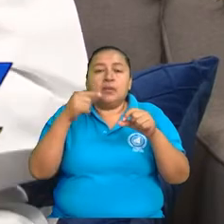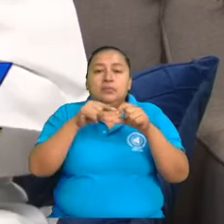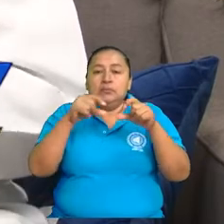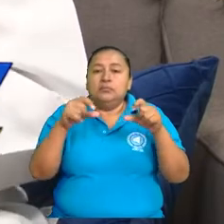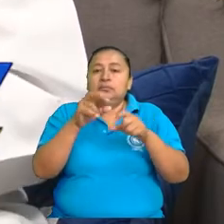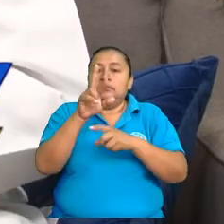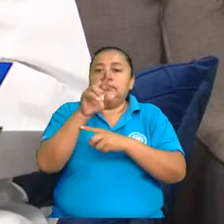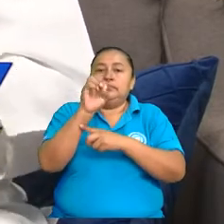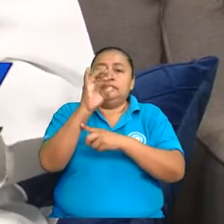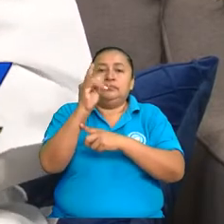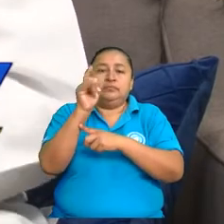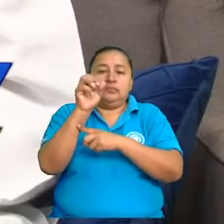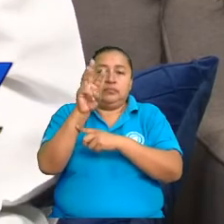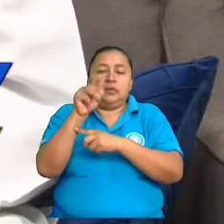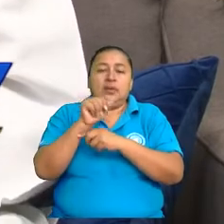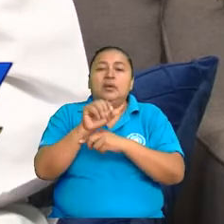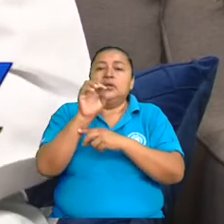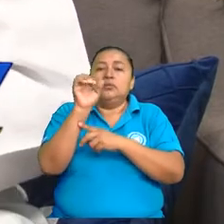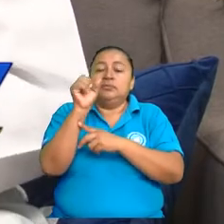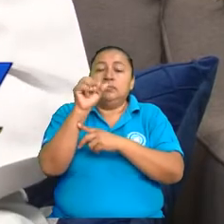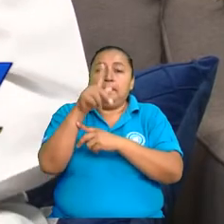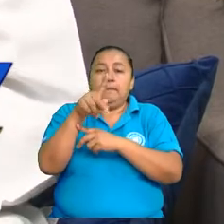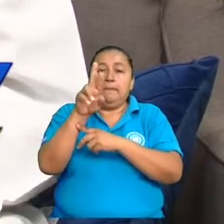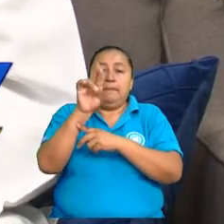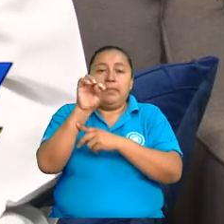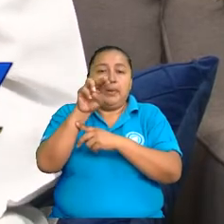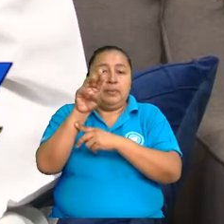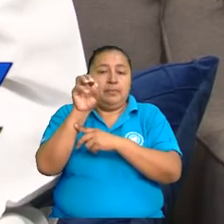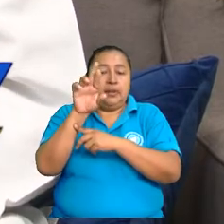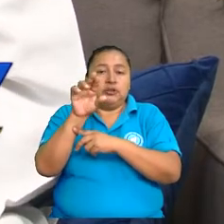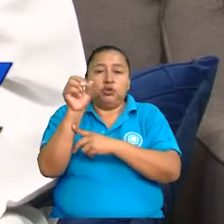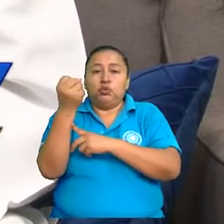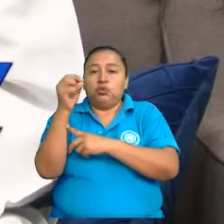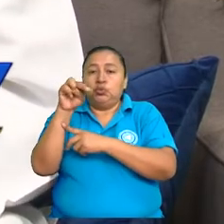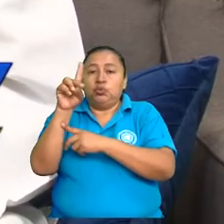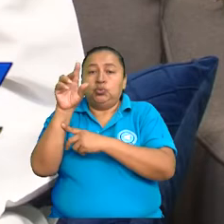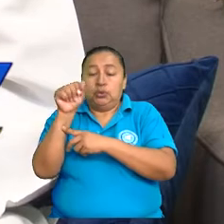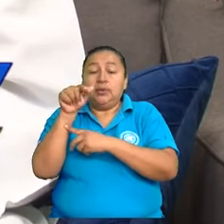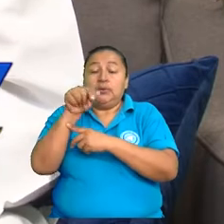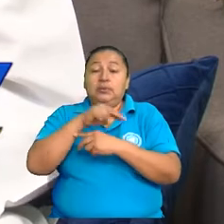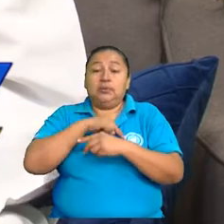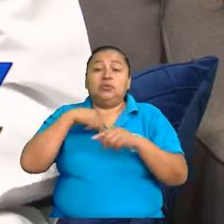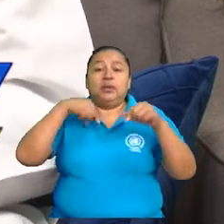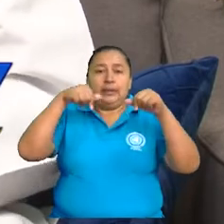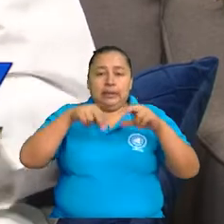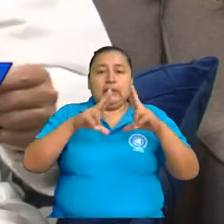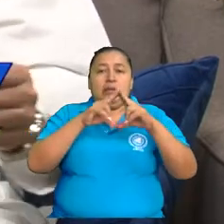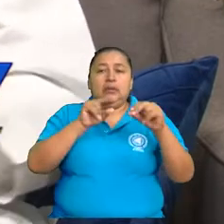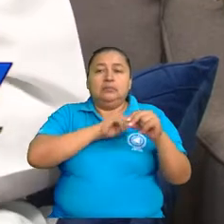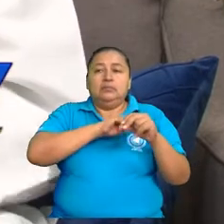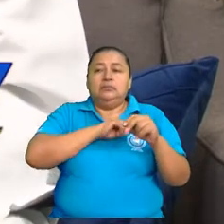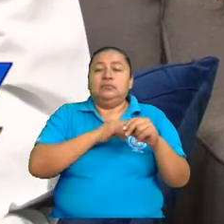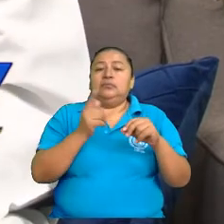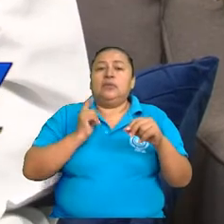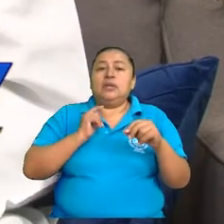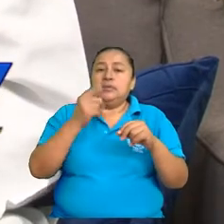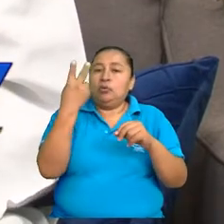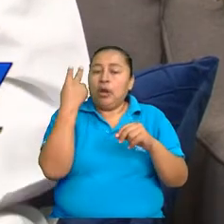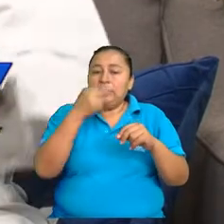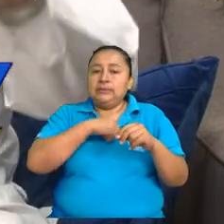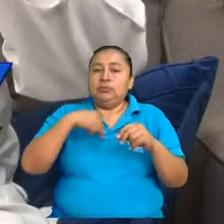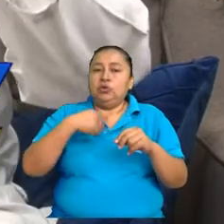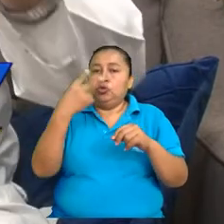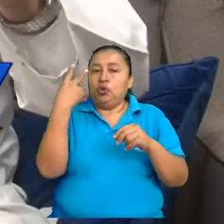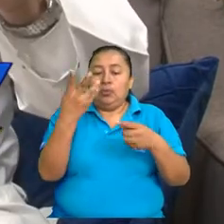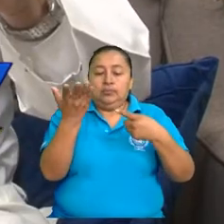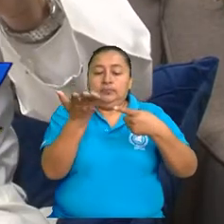Nosotros le llamamos primer o sonda, ¿verdad? Esta sonda, y nosotros en el país corremos dos tipos de protocolos. Uno